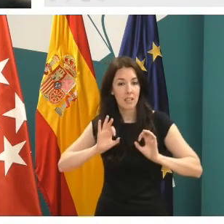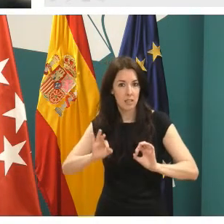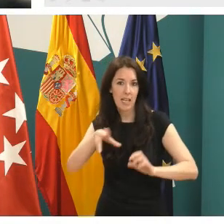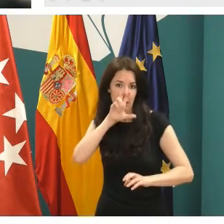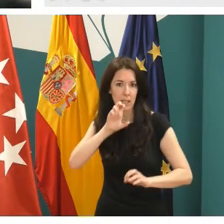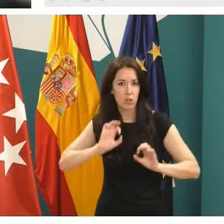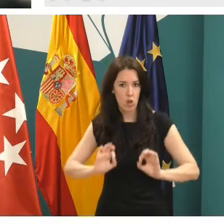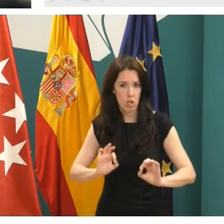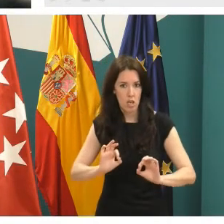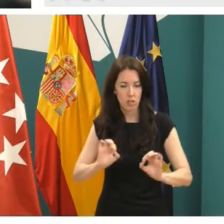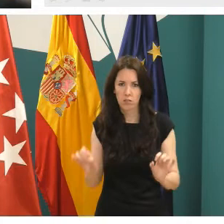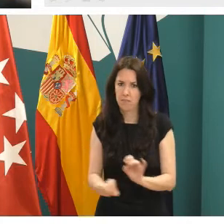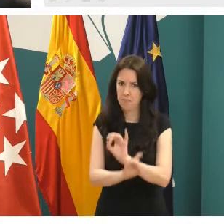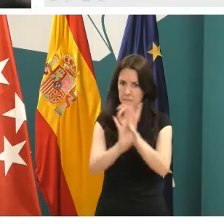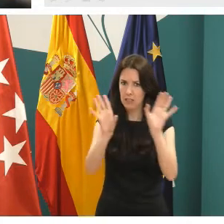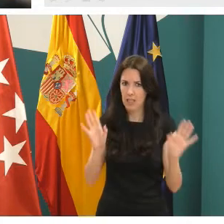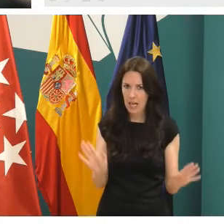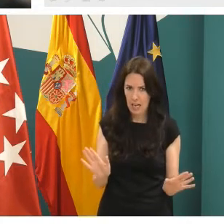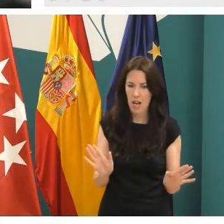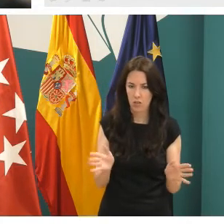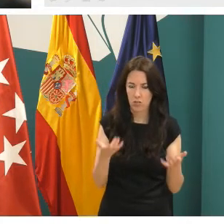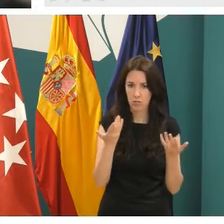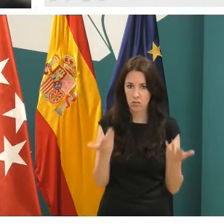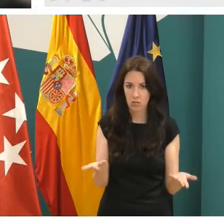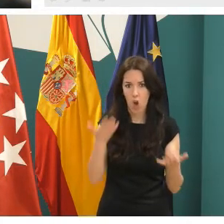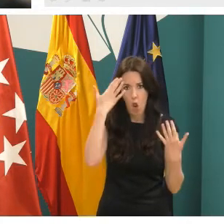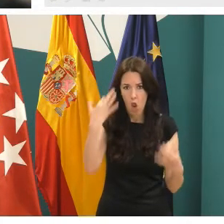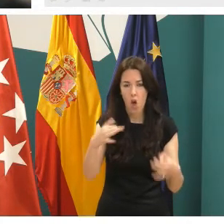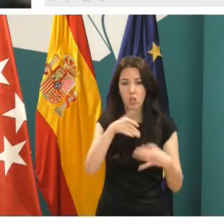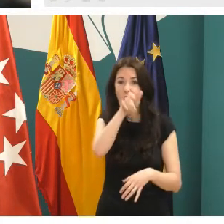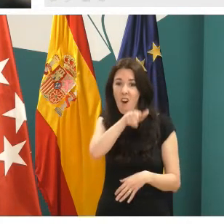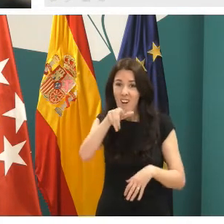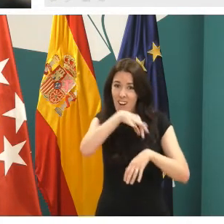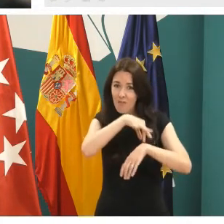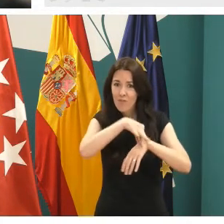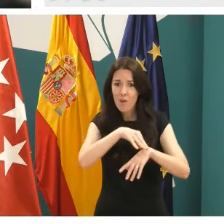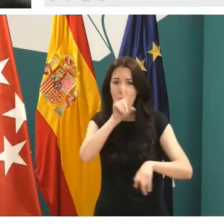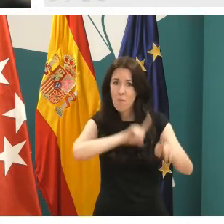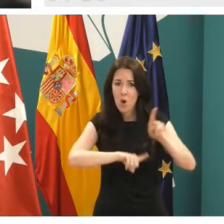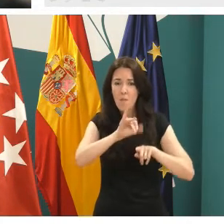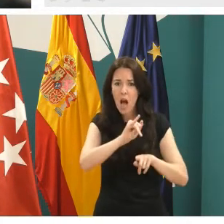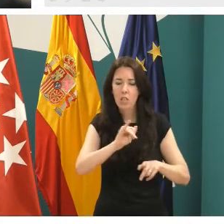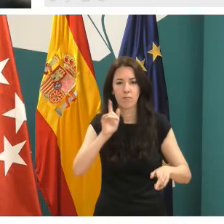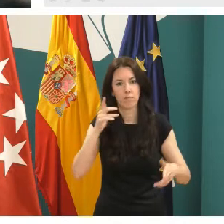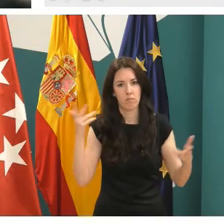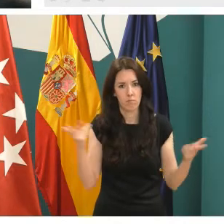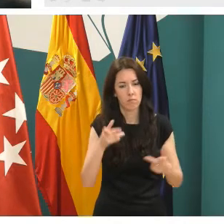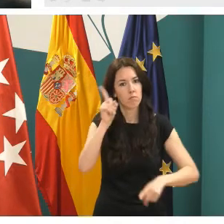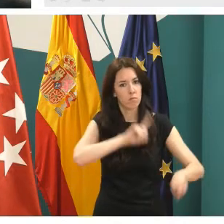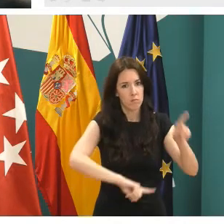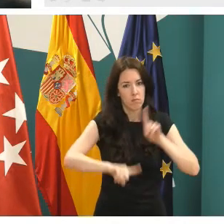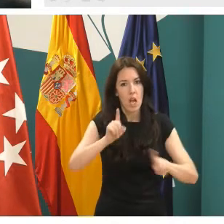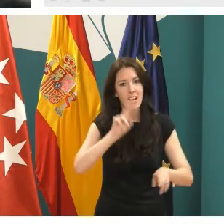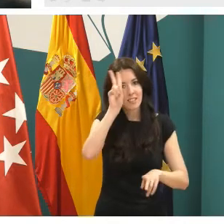particular. Es clarísimo y es evidente que nuestros pacientes con estas problemáticas tienen severos y graves trastornos